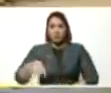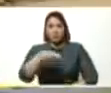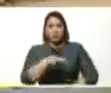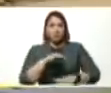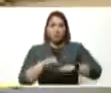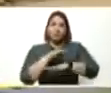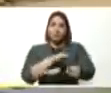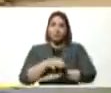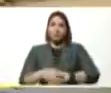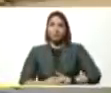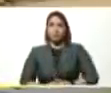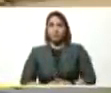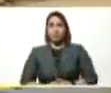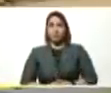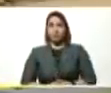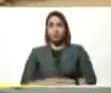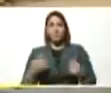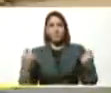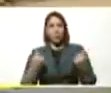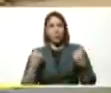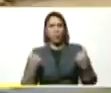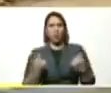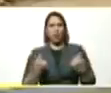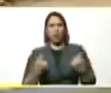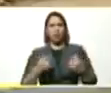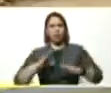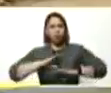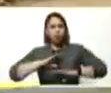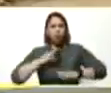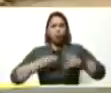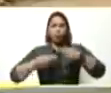municipales, populares, la autoconstrucción.